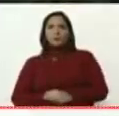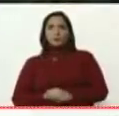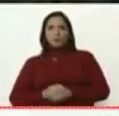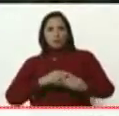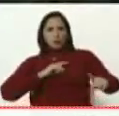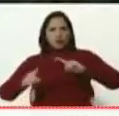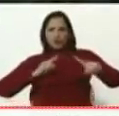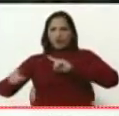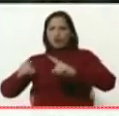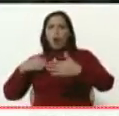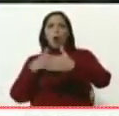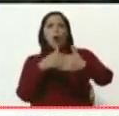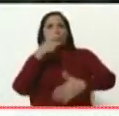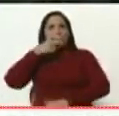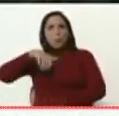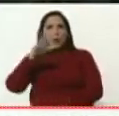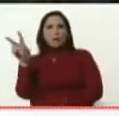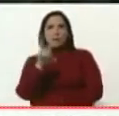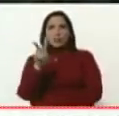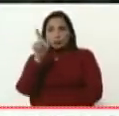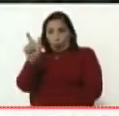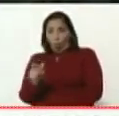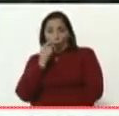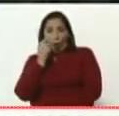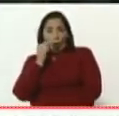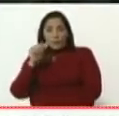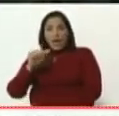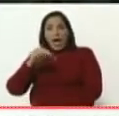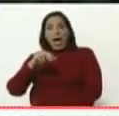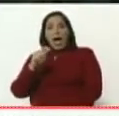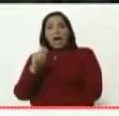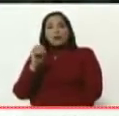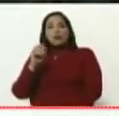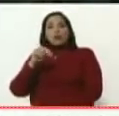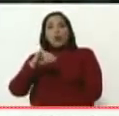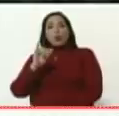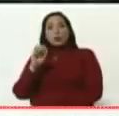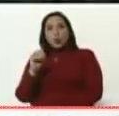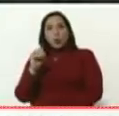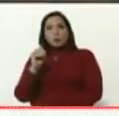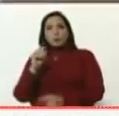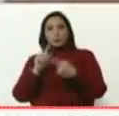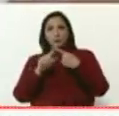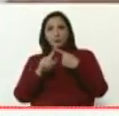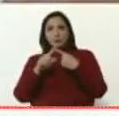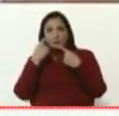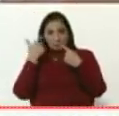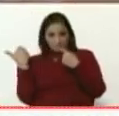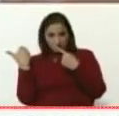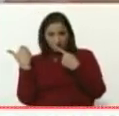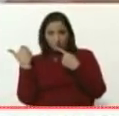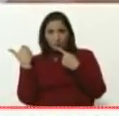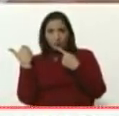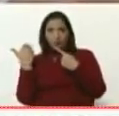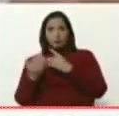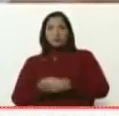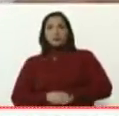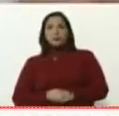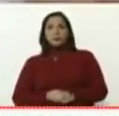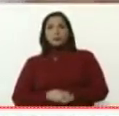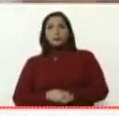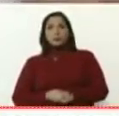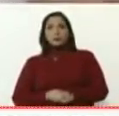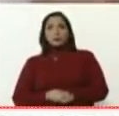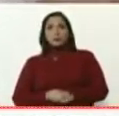acciones en contra del pueblo de Venezuela, este señor, Antonio Fernández, alias Toñito Fernández, fue el que